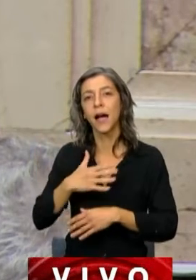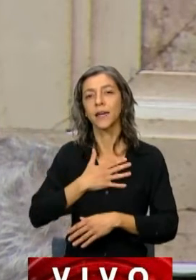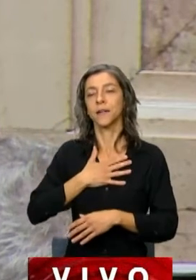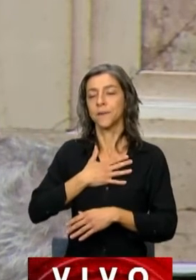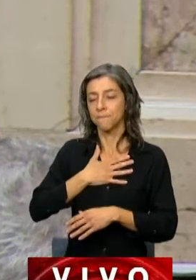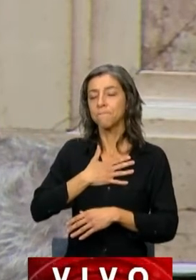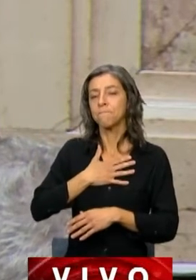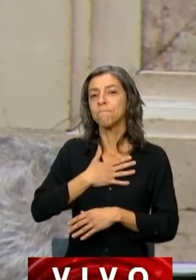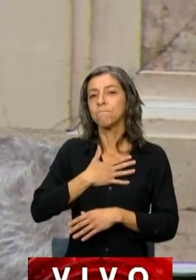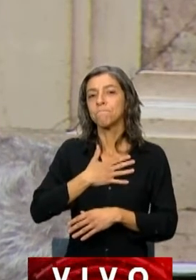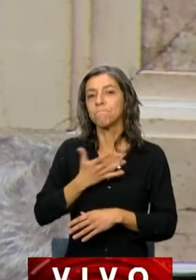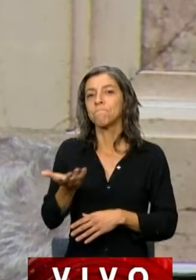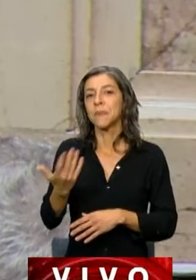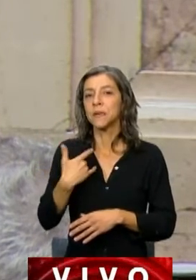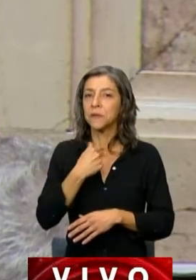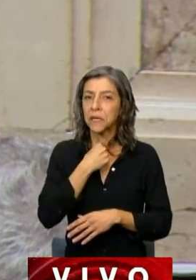y quiero